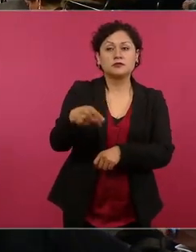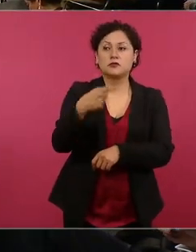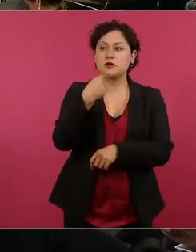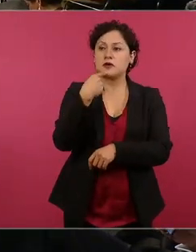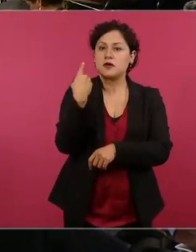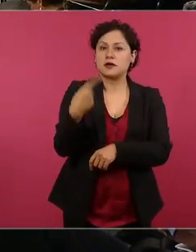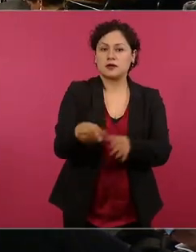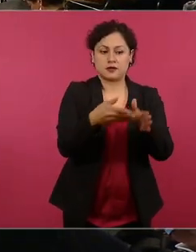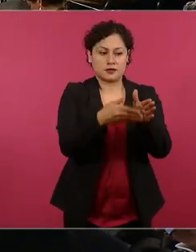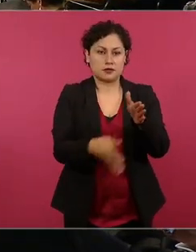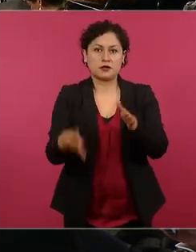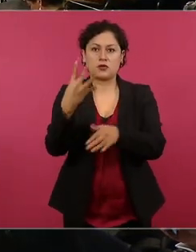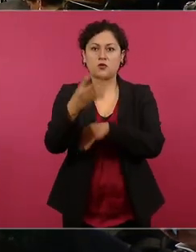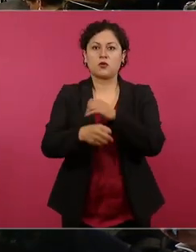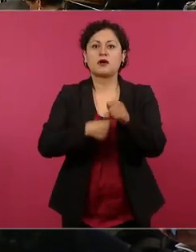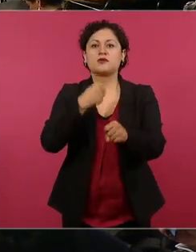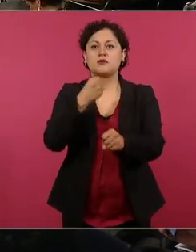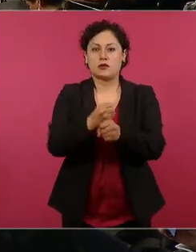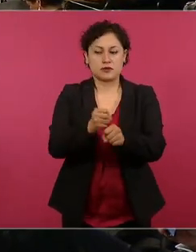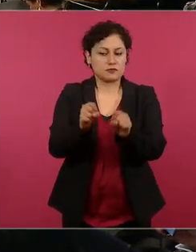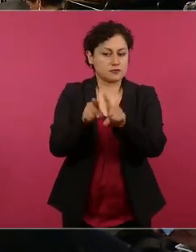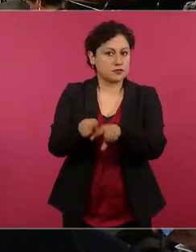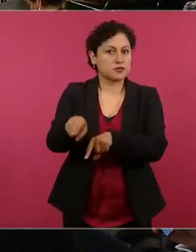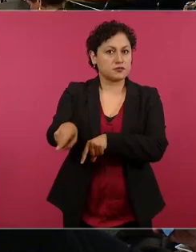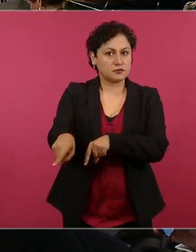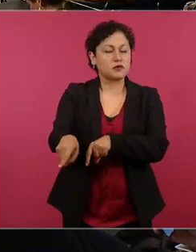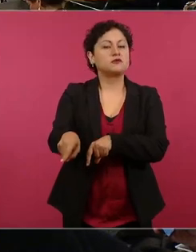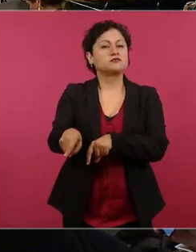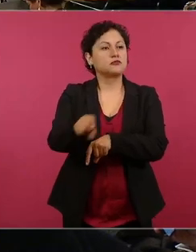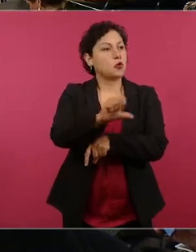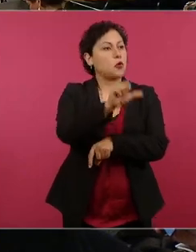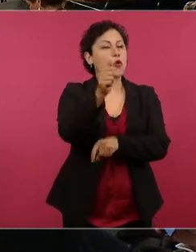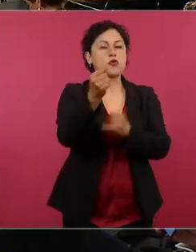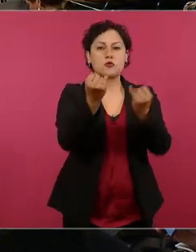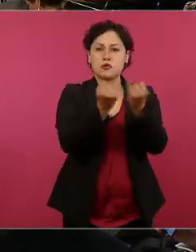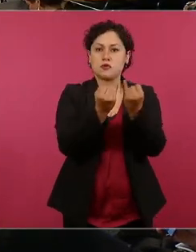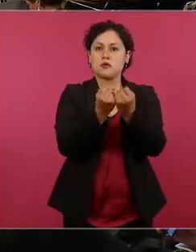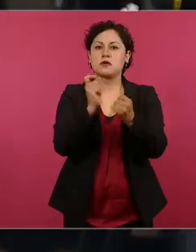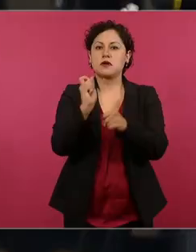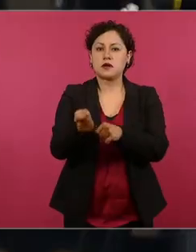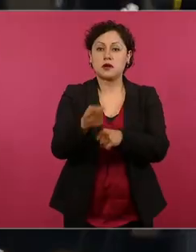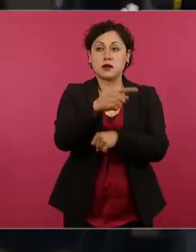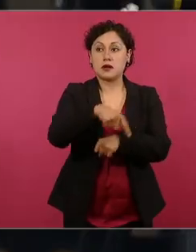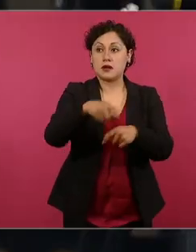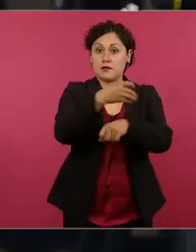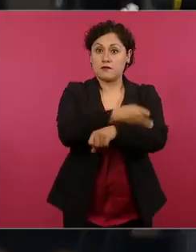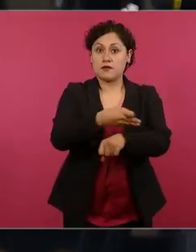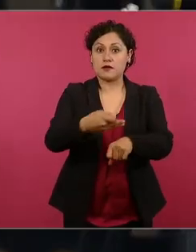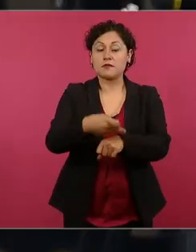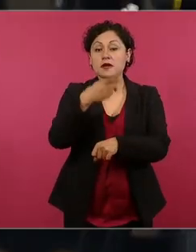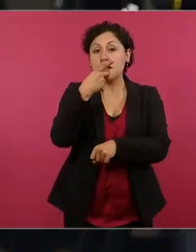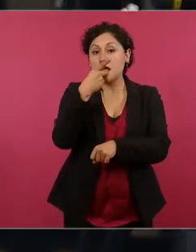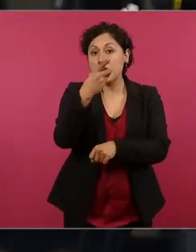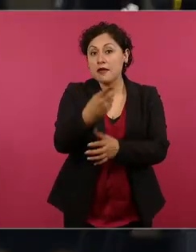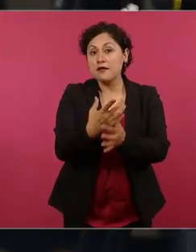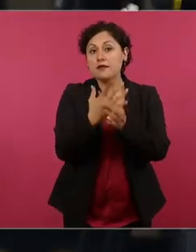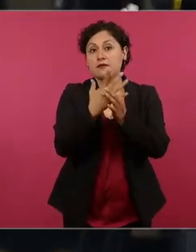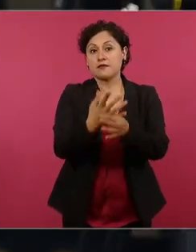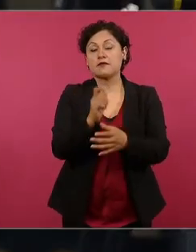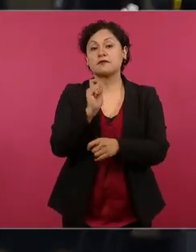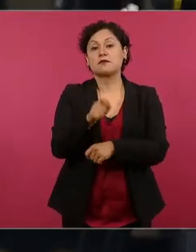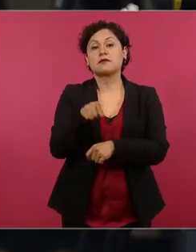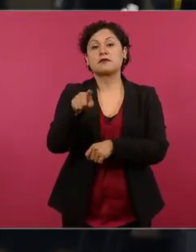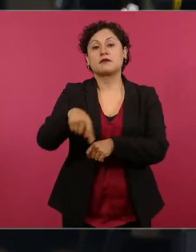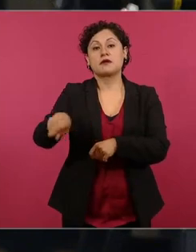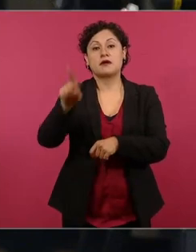de 4 años, incluso en este Ceferezo, es una constante en torno a que las personas que están reclusas, las mujeres que están ahí presas, no